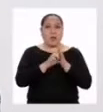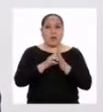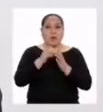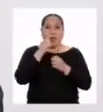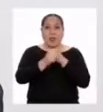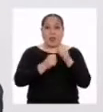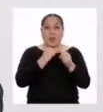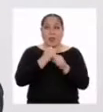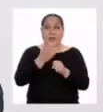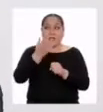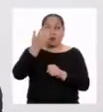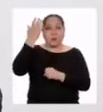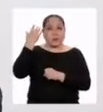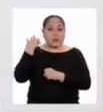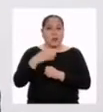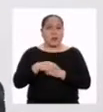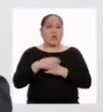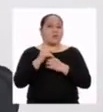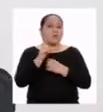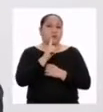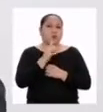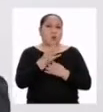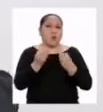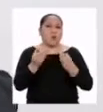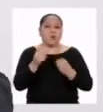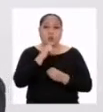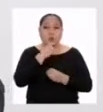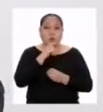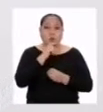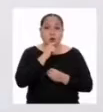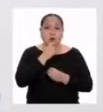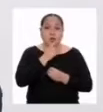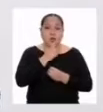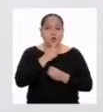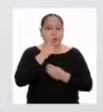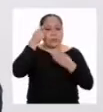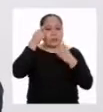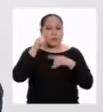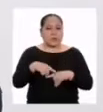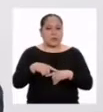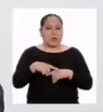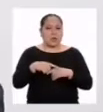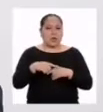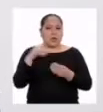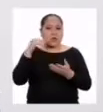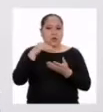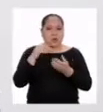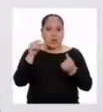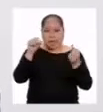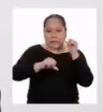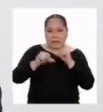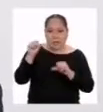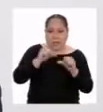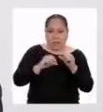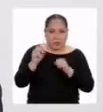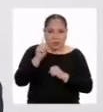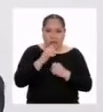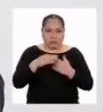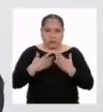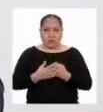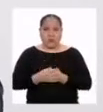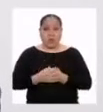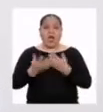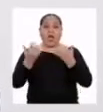pasadas, no muchas mujeres se decidían a estudiar carreras científicas.